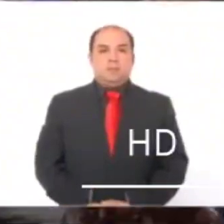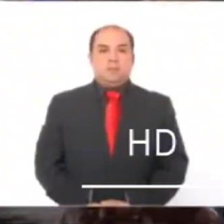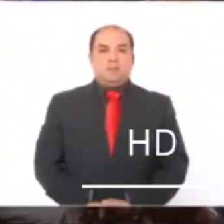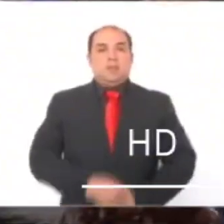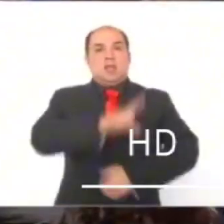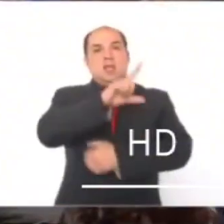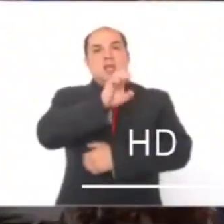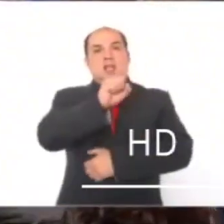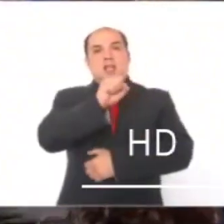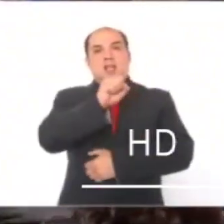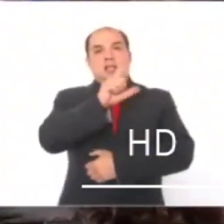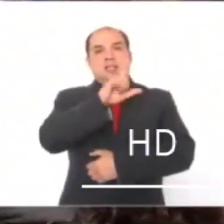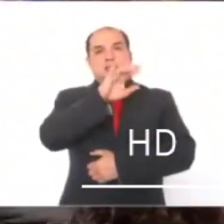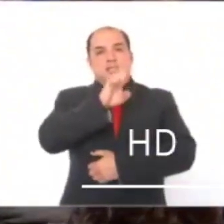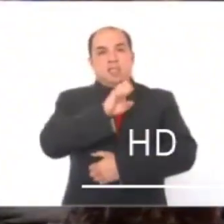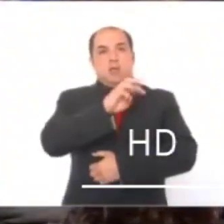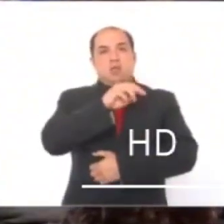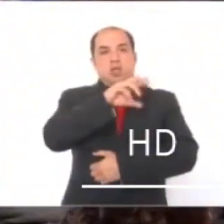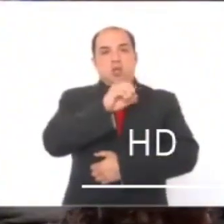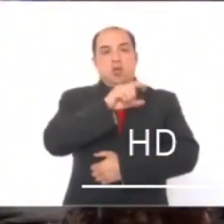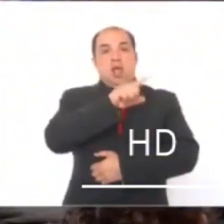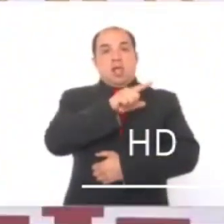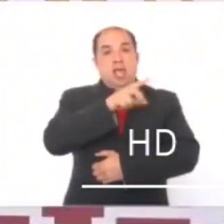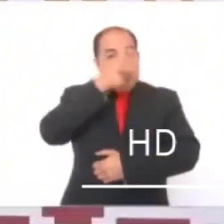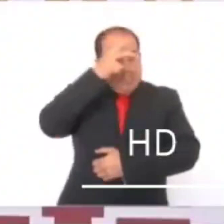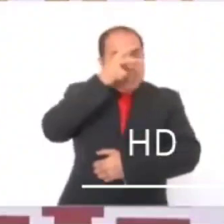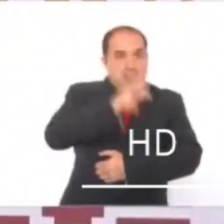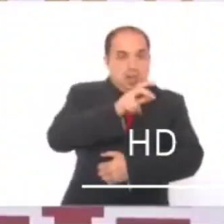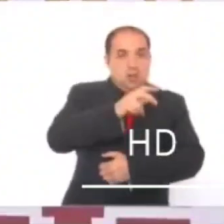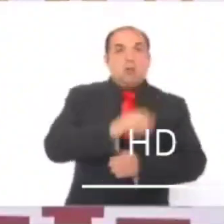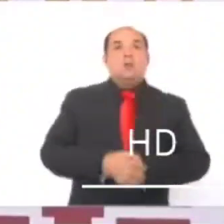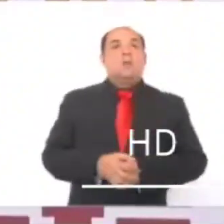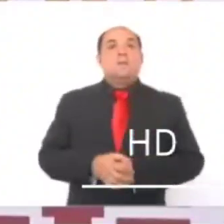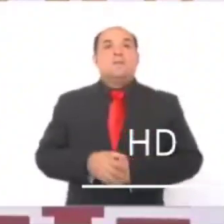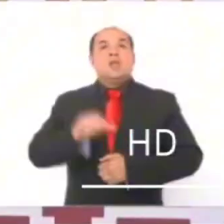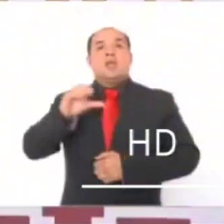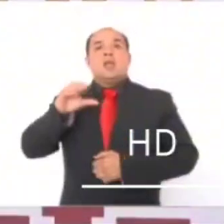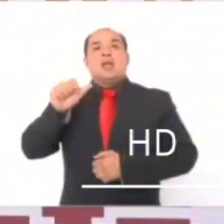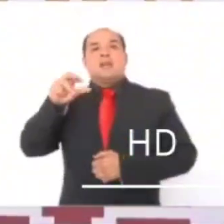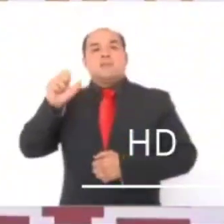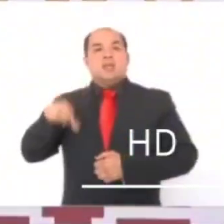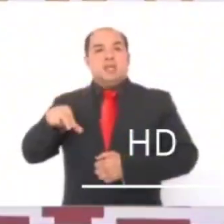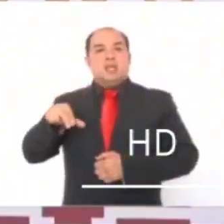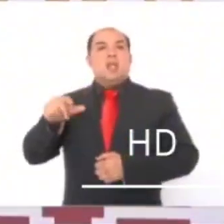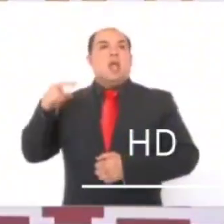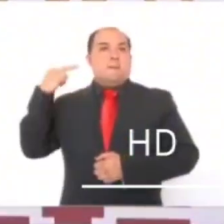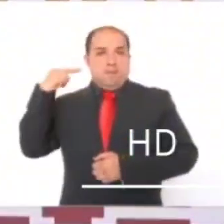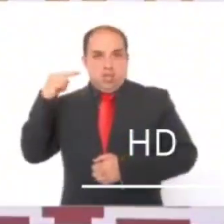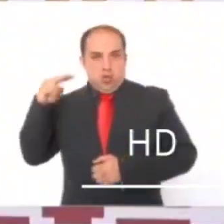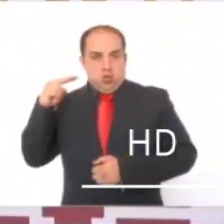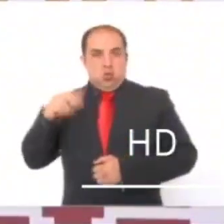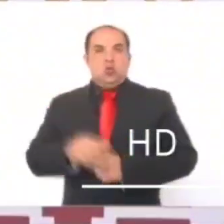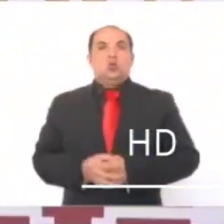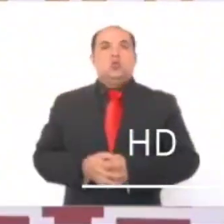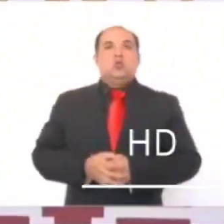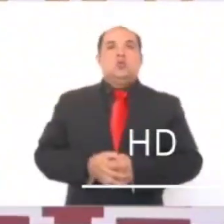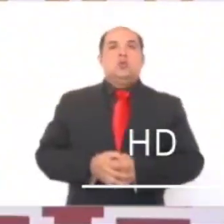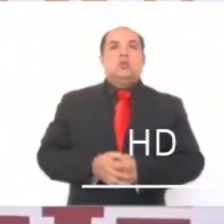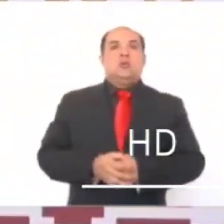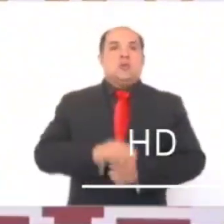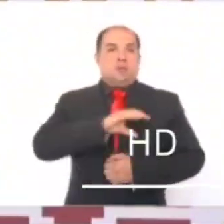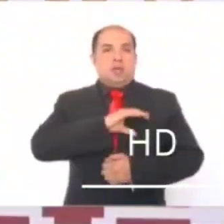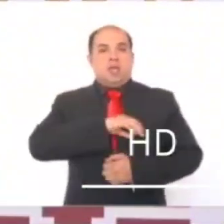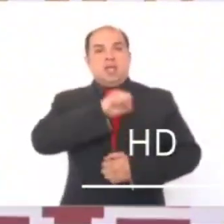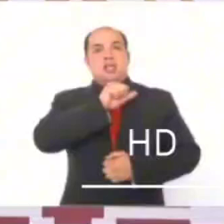por Leslie Moreno en Pachuca, Hidalgo, por Carmen Marcas en Jalapa, Veracruz, por mi